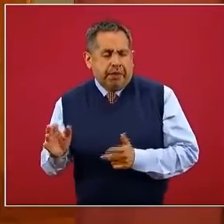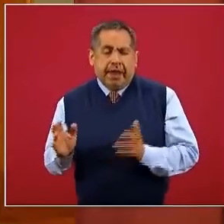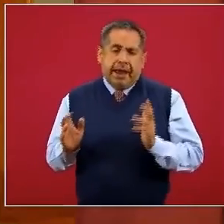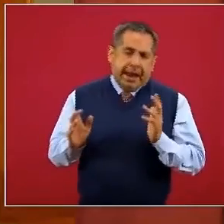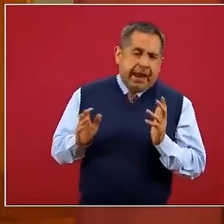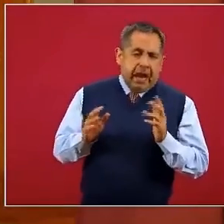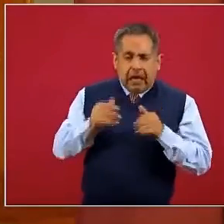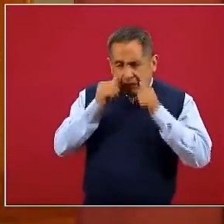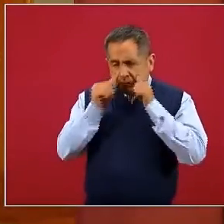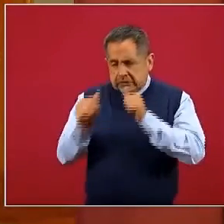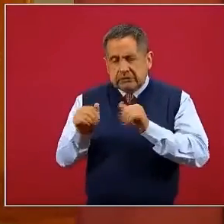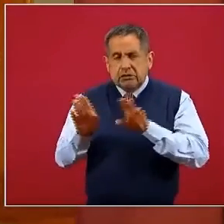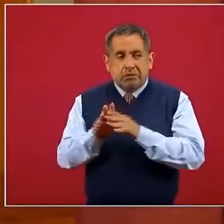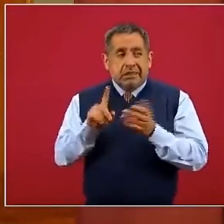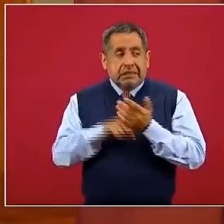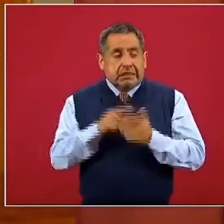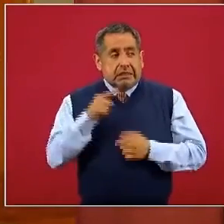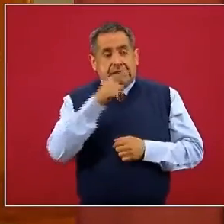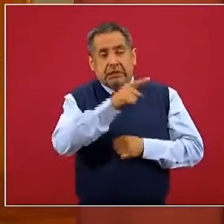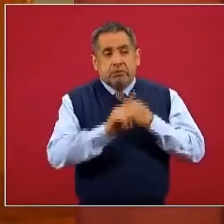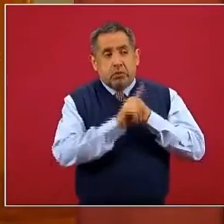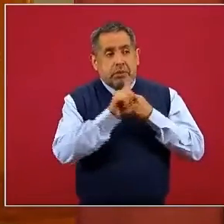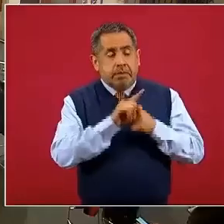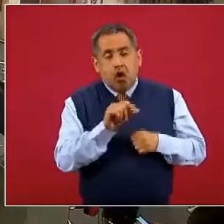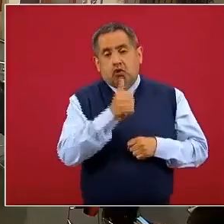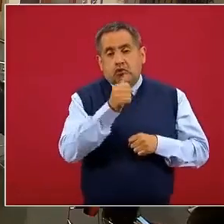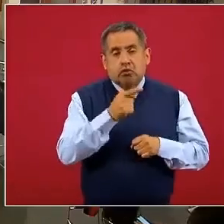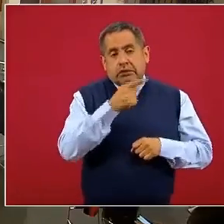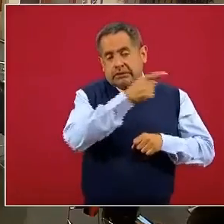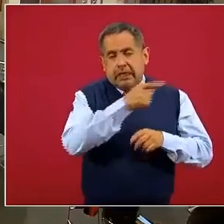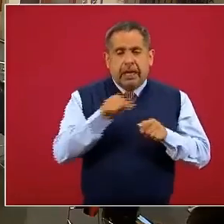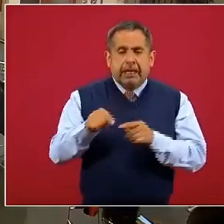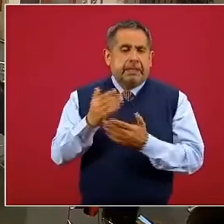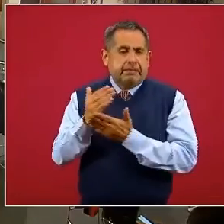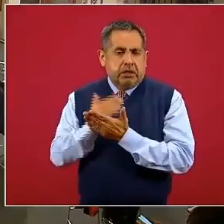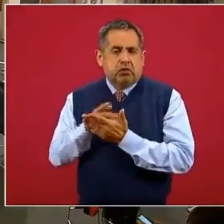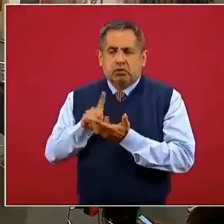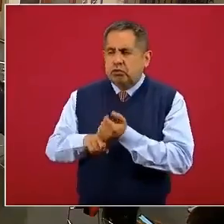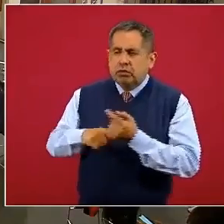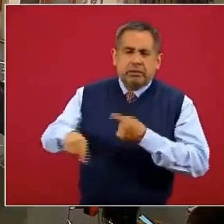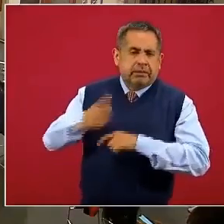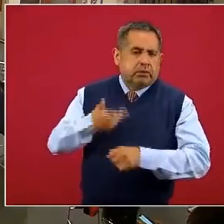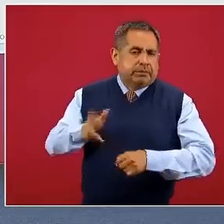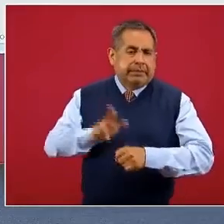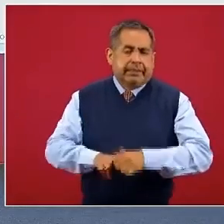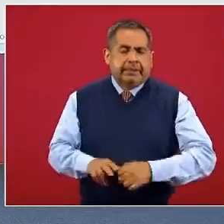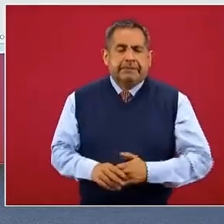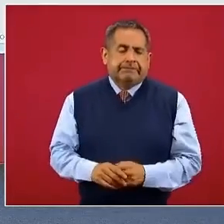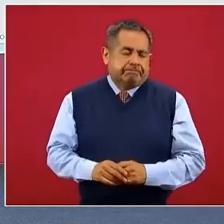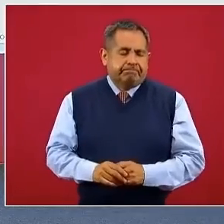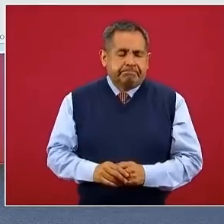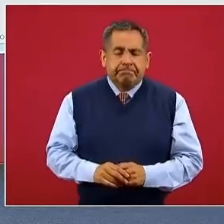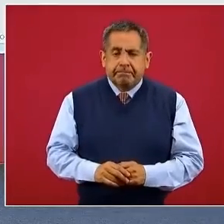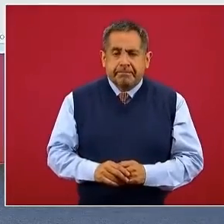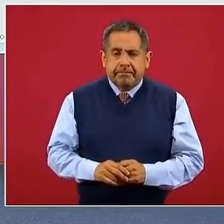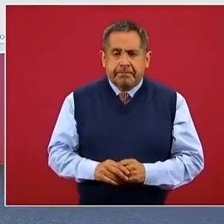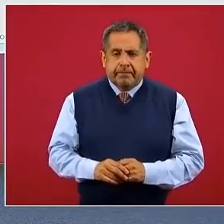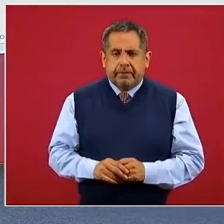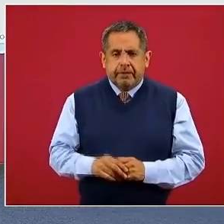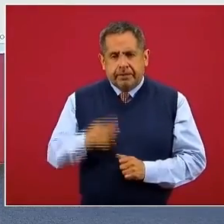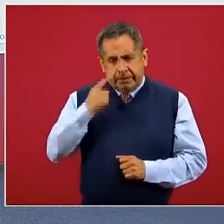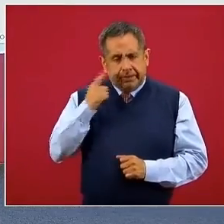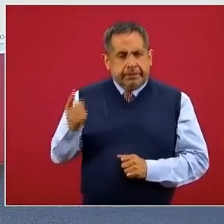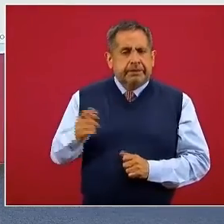la focalización que existe del problema de la saturación de hospitales. Si vemos las